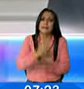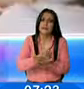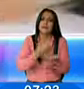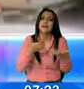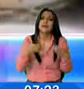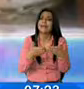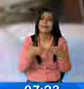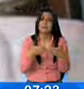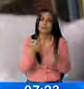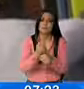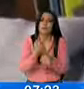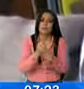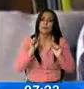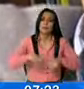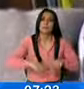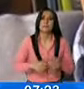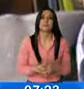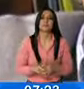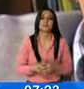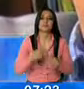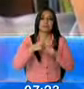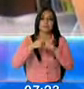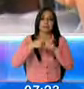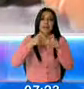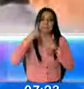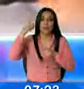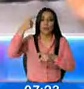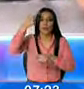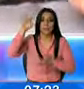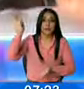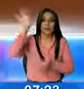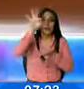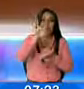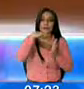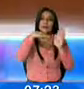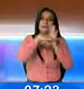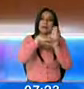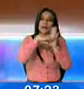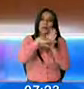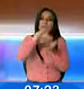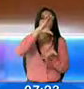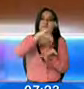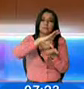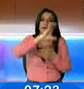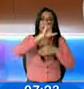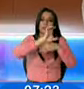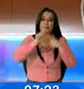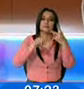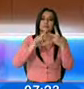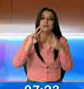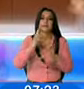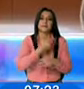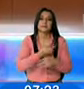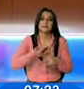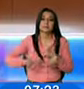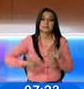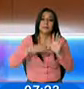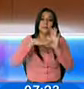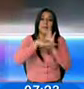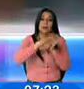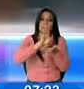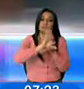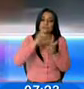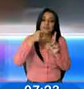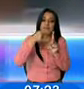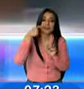equipo. El exgobernador, miembro del directorio en el Banco Central del Ecuador y vicepresidente del directorio del BIES, Leonardo